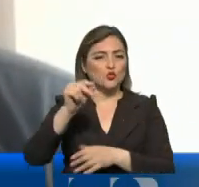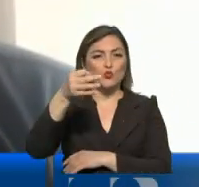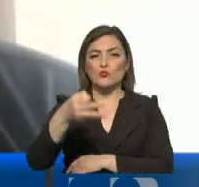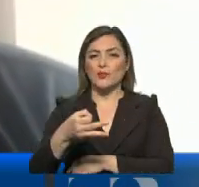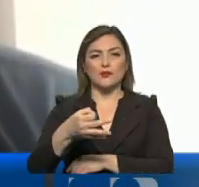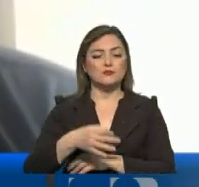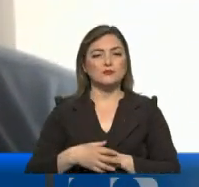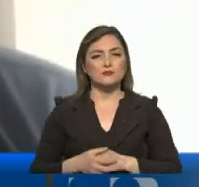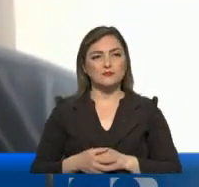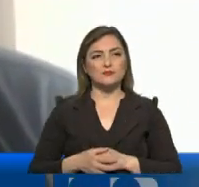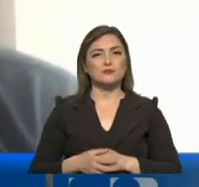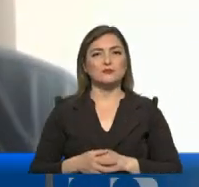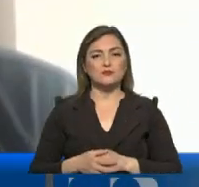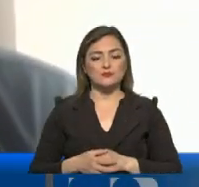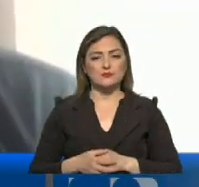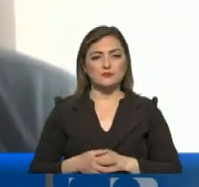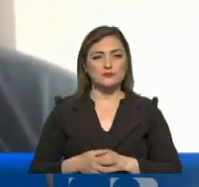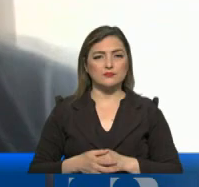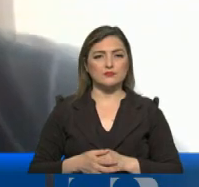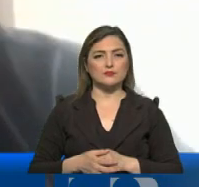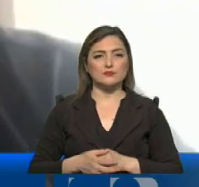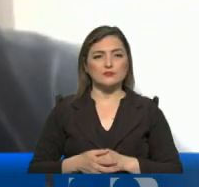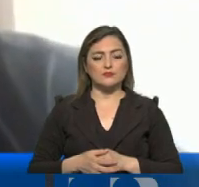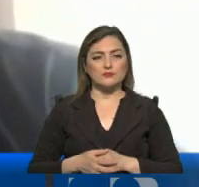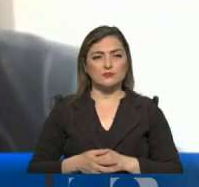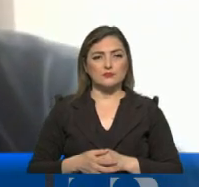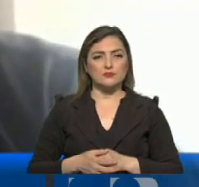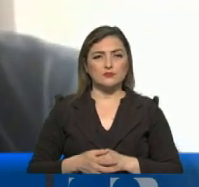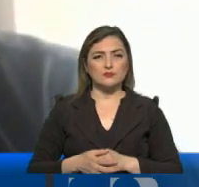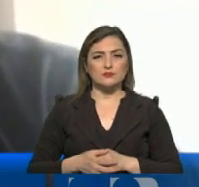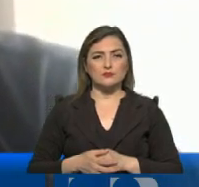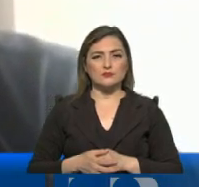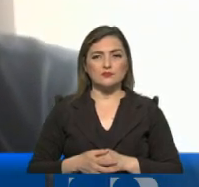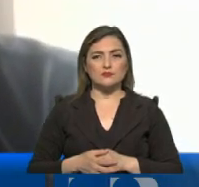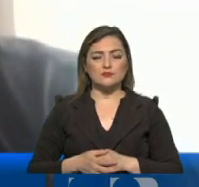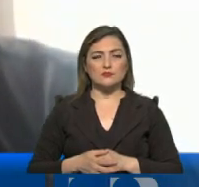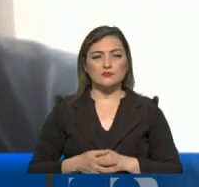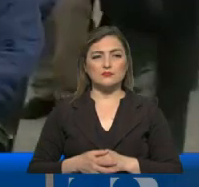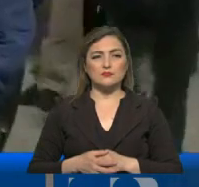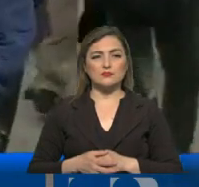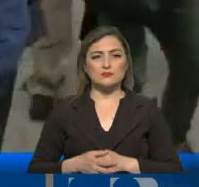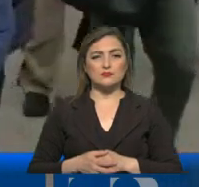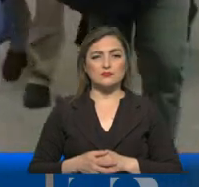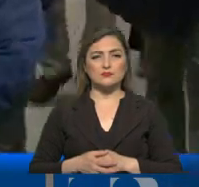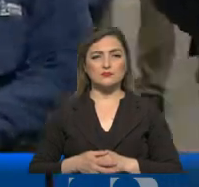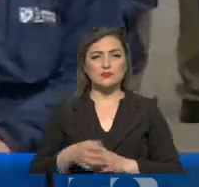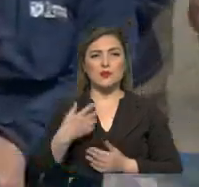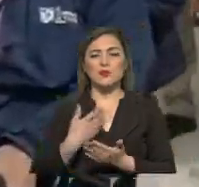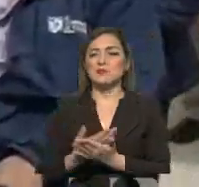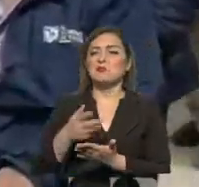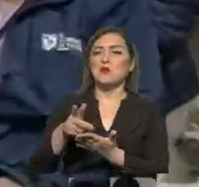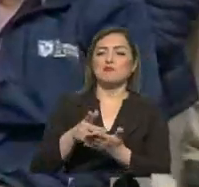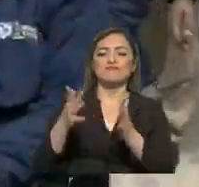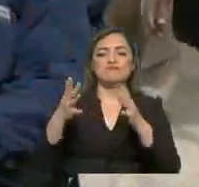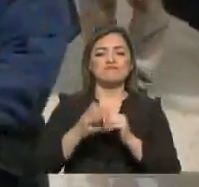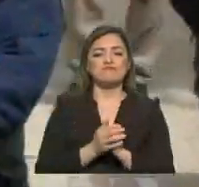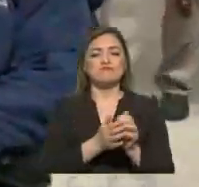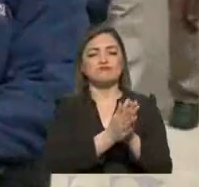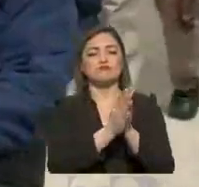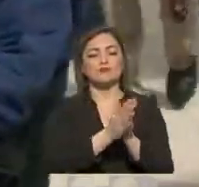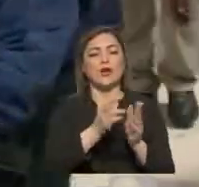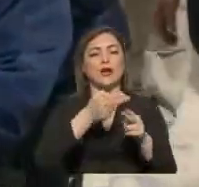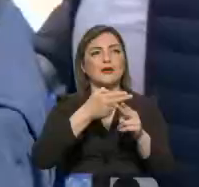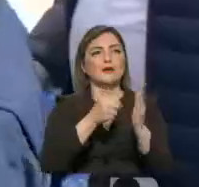incumplido cláusulas contractuales y legales. No tenemos forma de cobrar. Hemos solicitado una entrevista con la ex